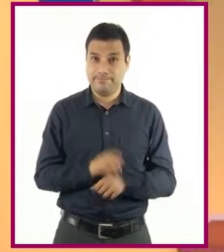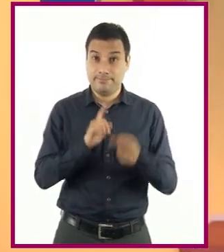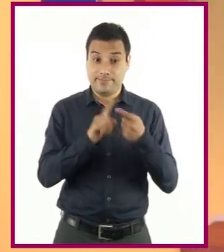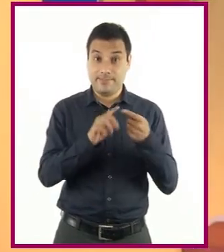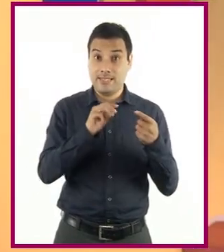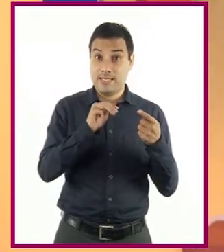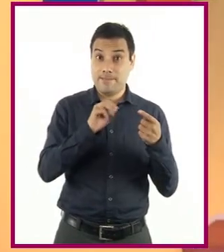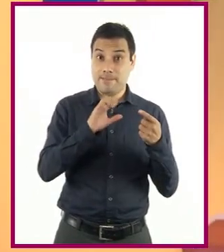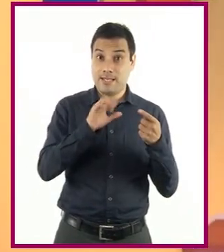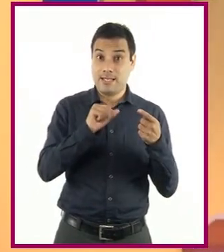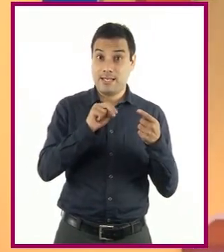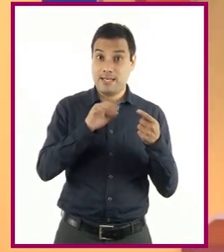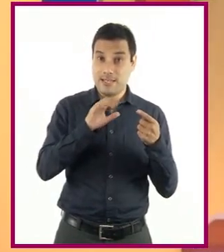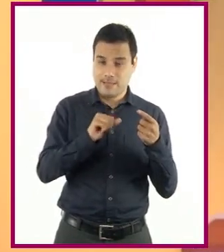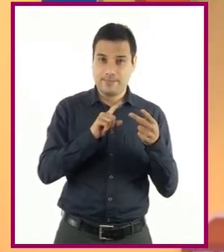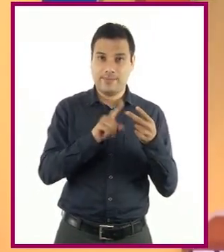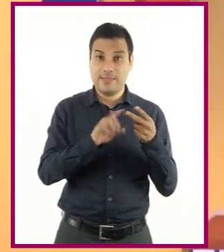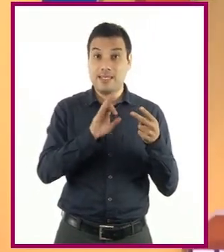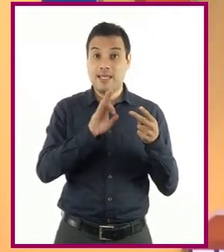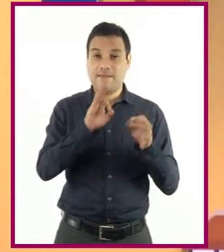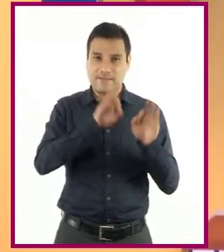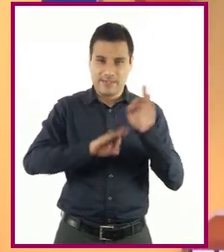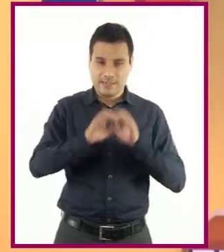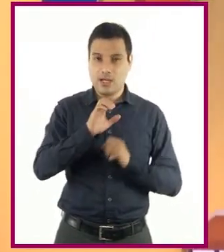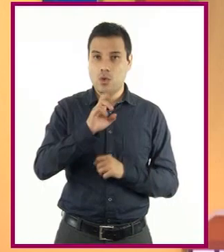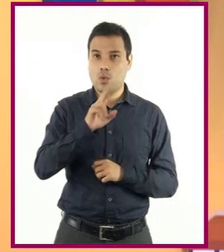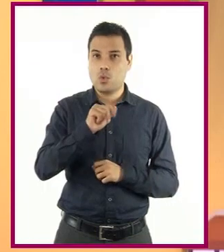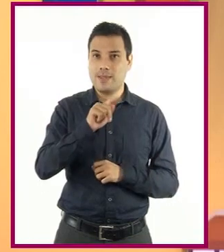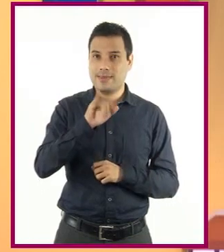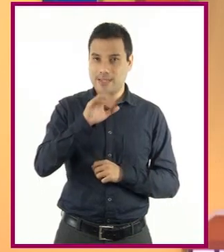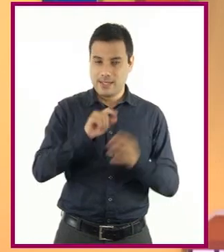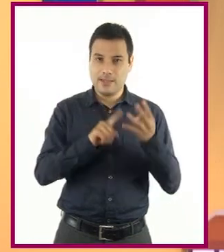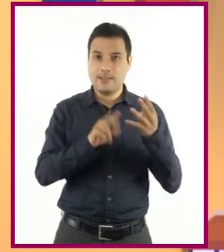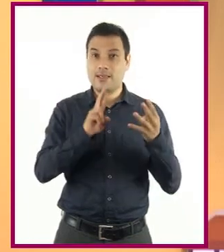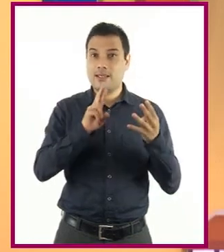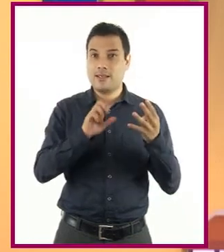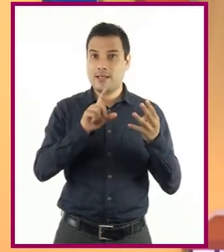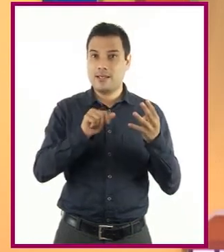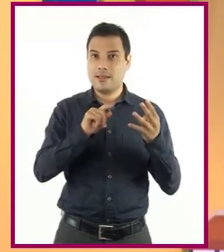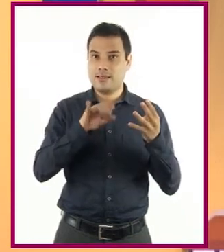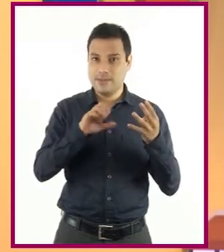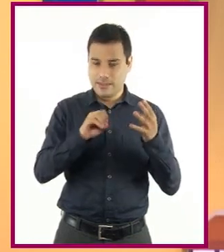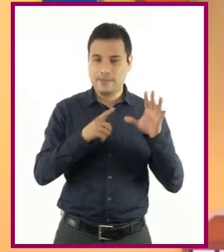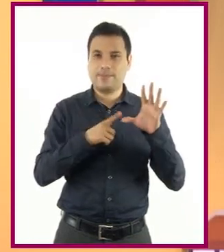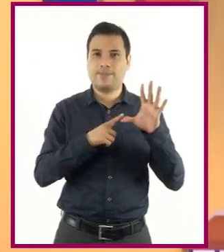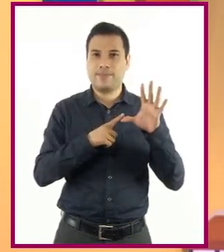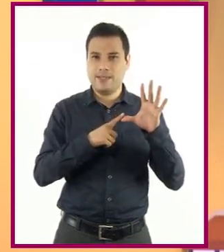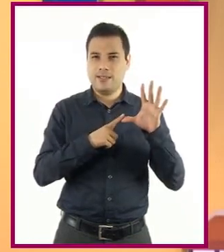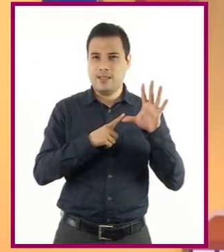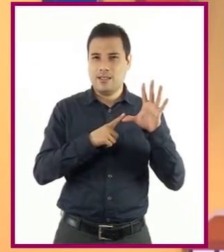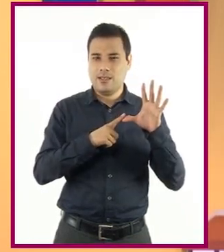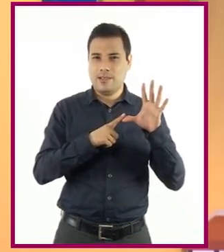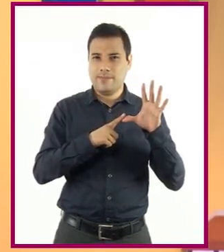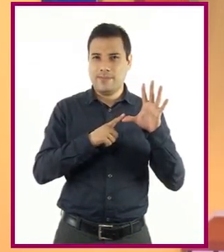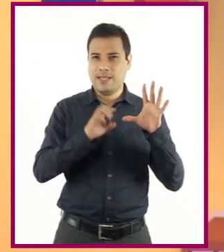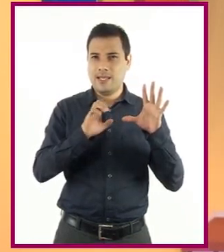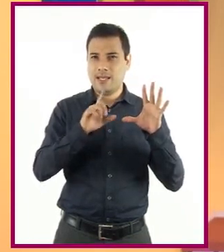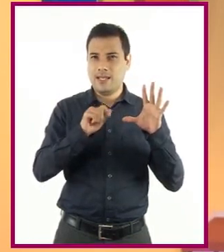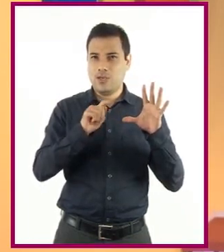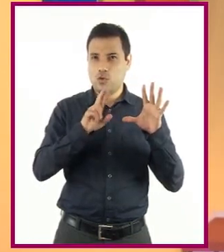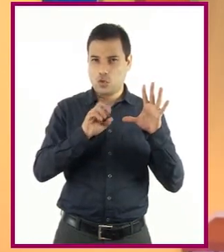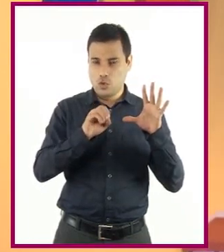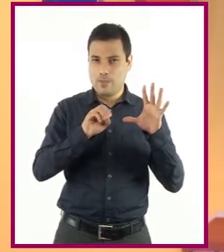mecánica, la física cuántica, la relatividad, la termodinámica, el electromagnetismo y, en